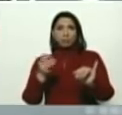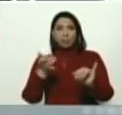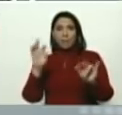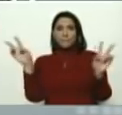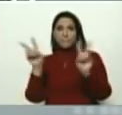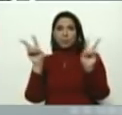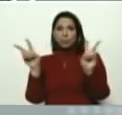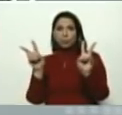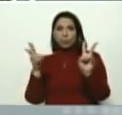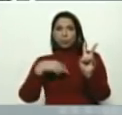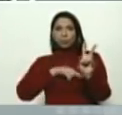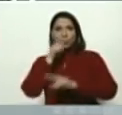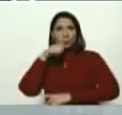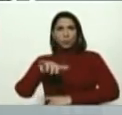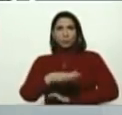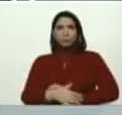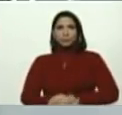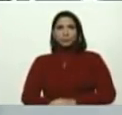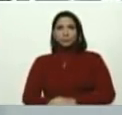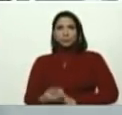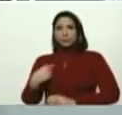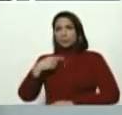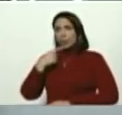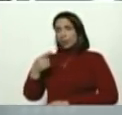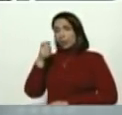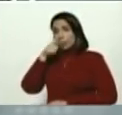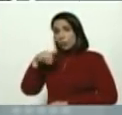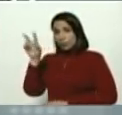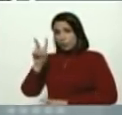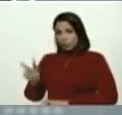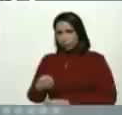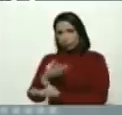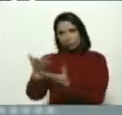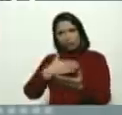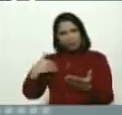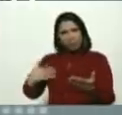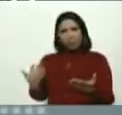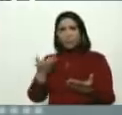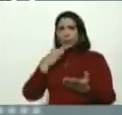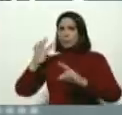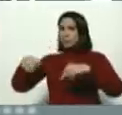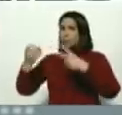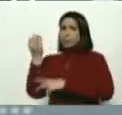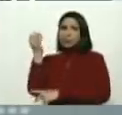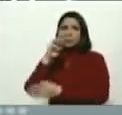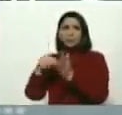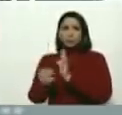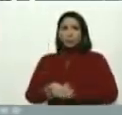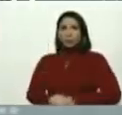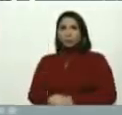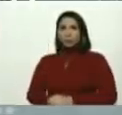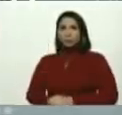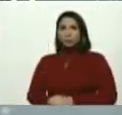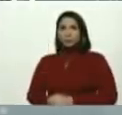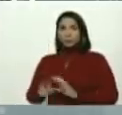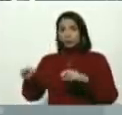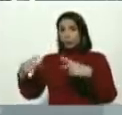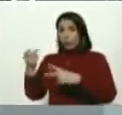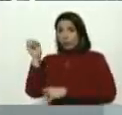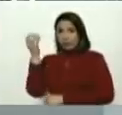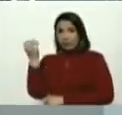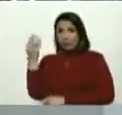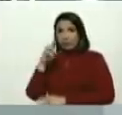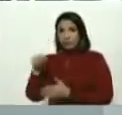victoria para nuestro pueblo. Yo le digo a los venezolanos, ustedes quieren una nueva Asamblea Nacional, una nueva